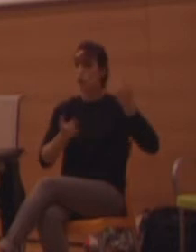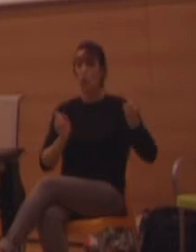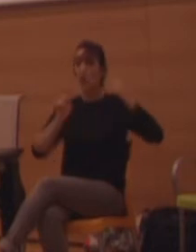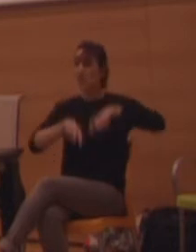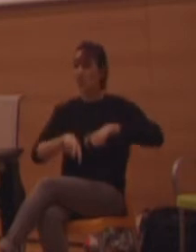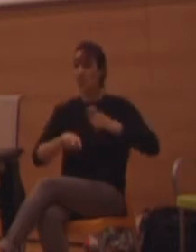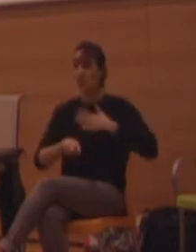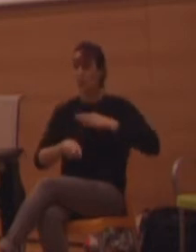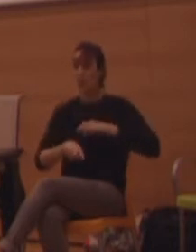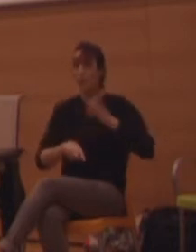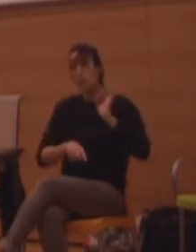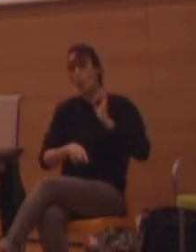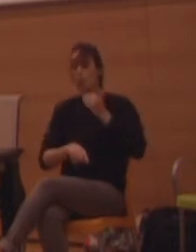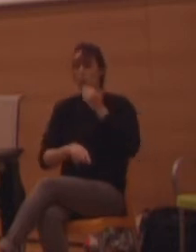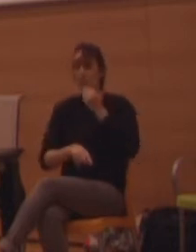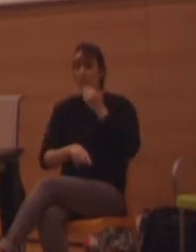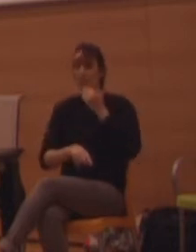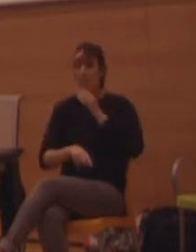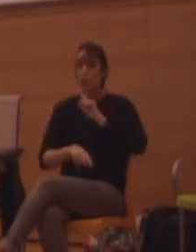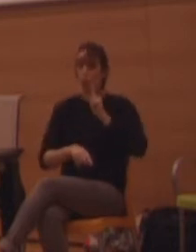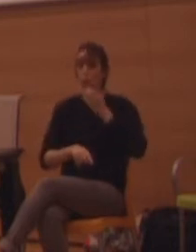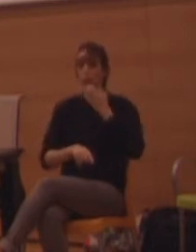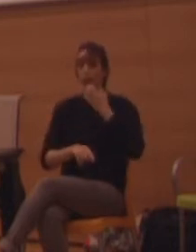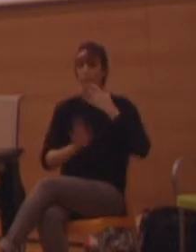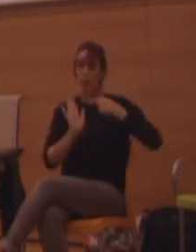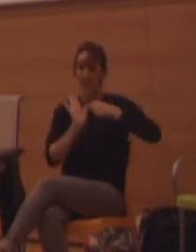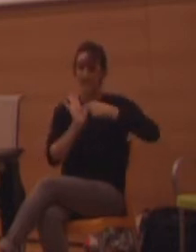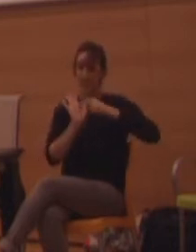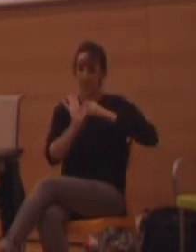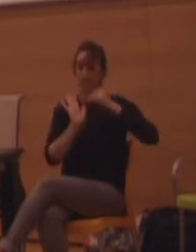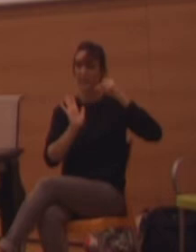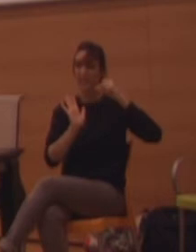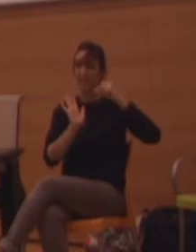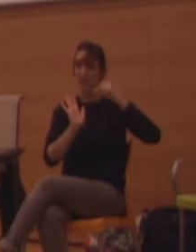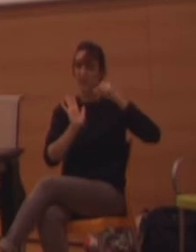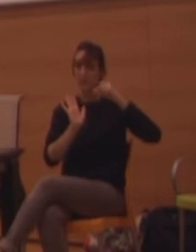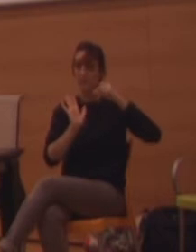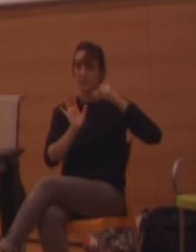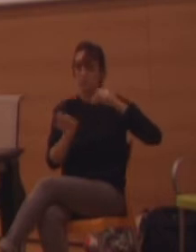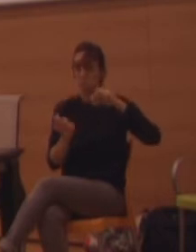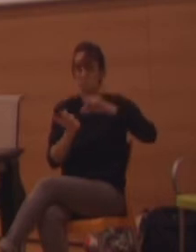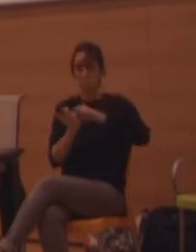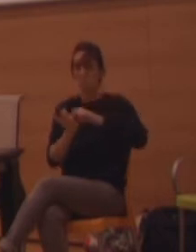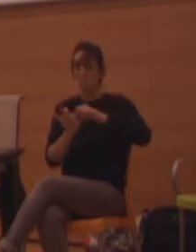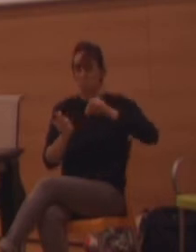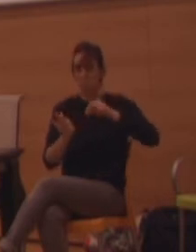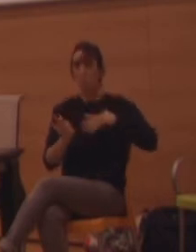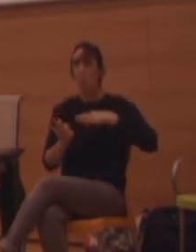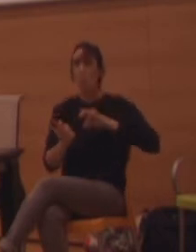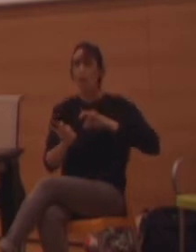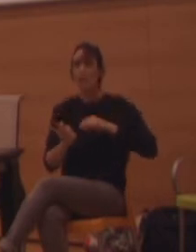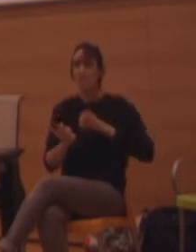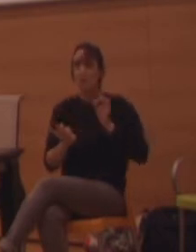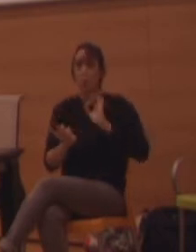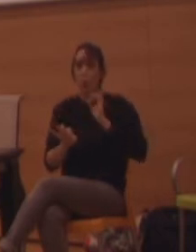no, antes de que se deriven, le puedes meter las pinzas perfectamente, no les duele, y con el bisturí donde llegue